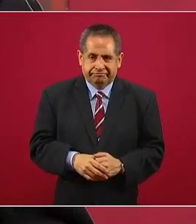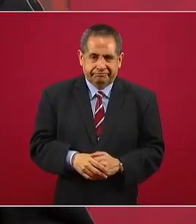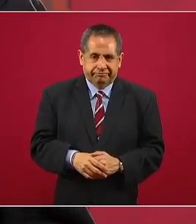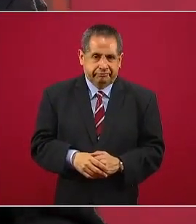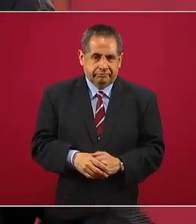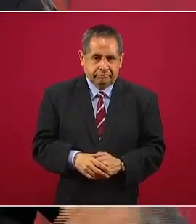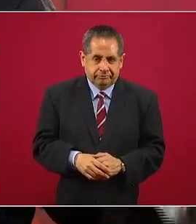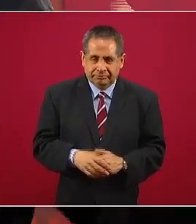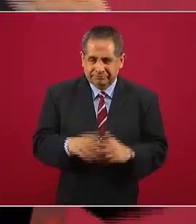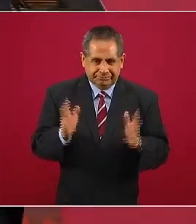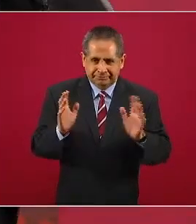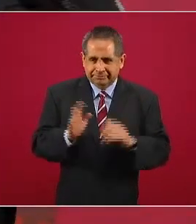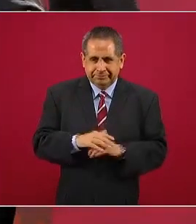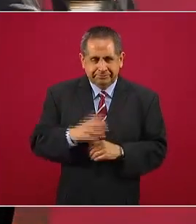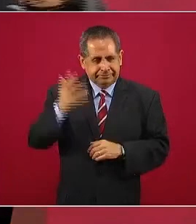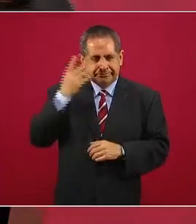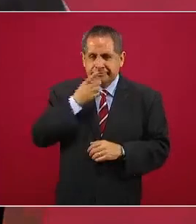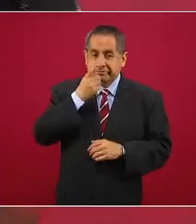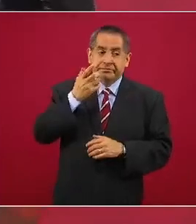que era